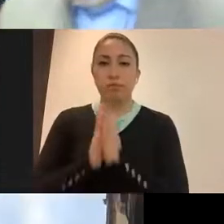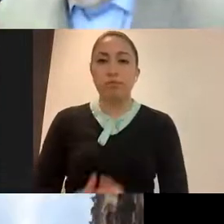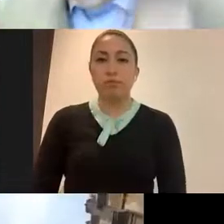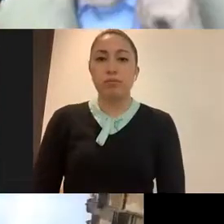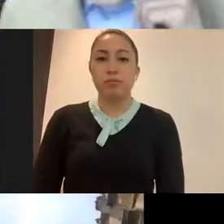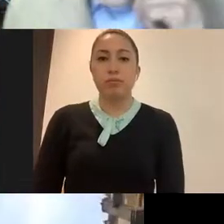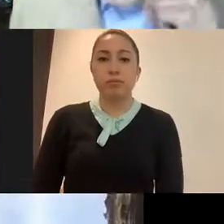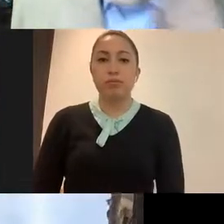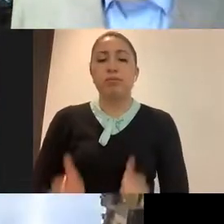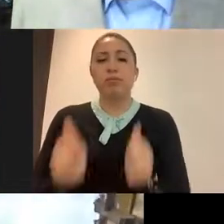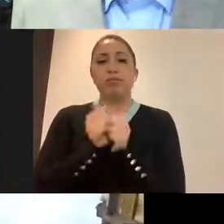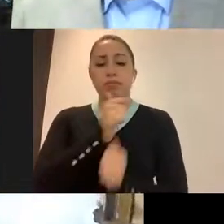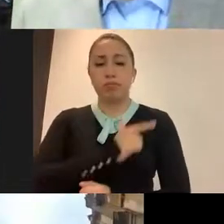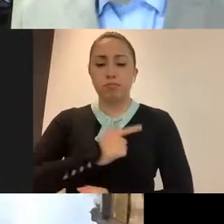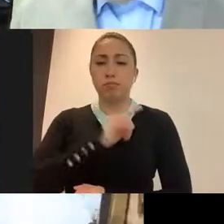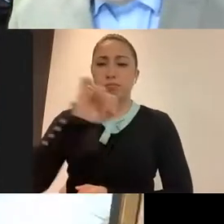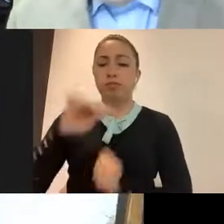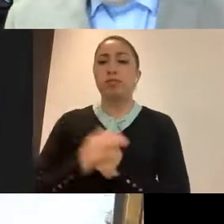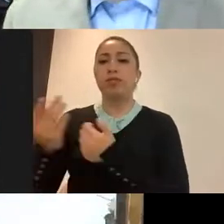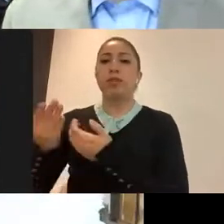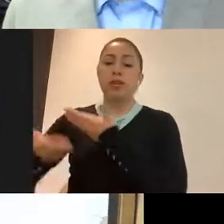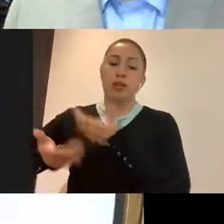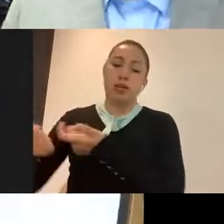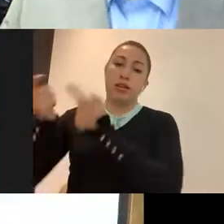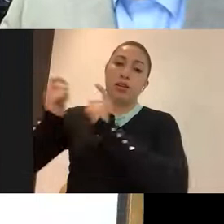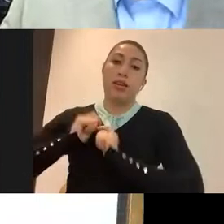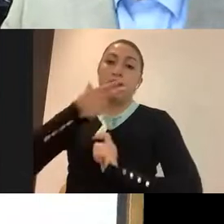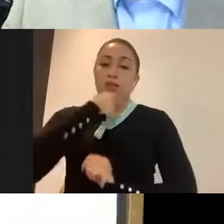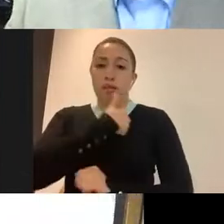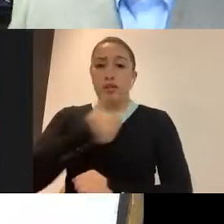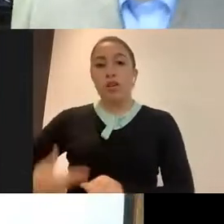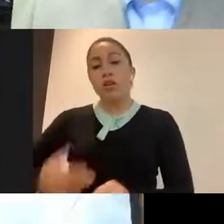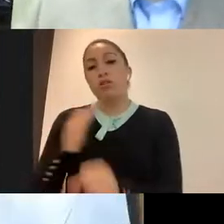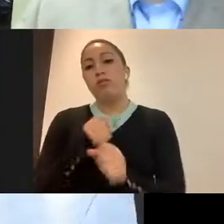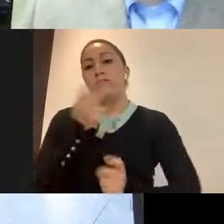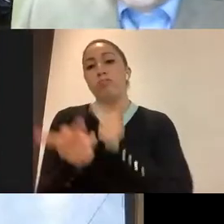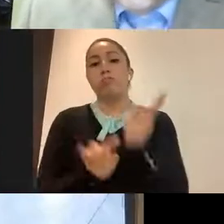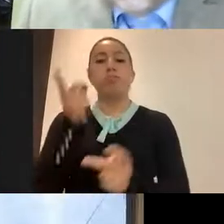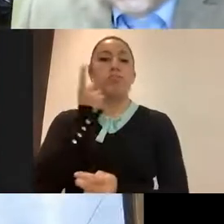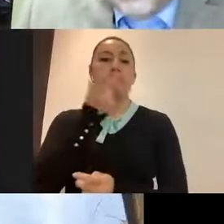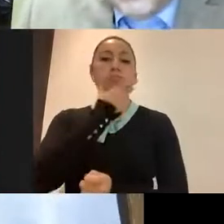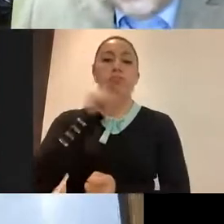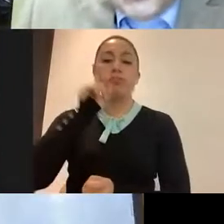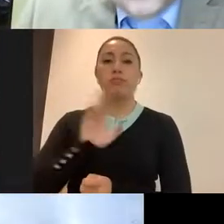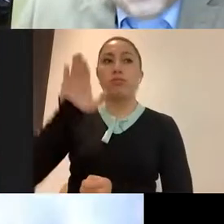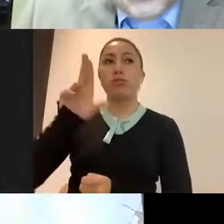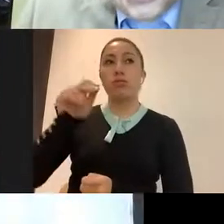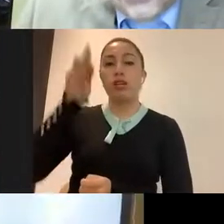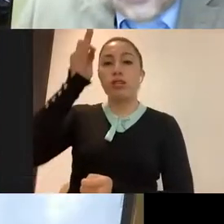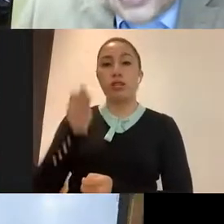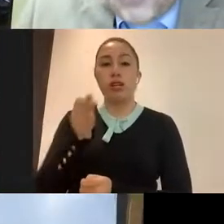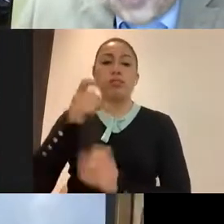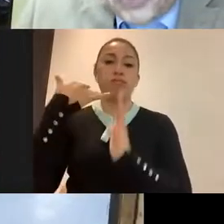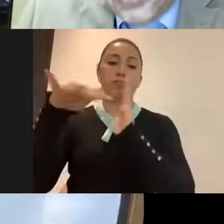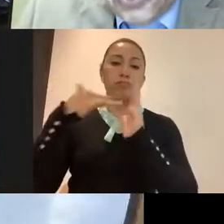Mucho gusto. Por instrucciones de la presidenta, se consulta a las y los diputados si se encuentra alguien en contra de dispensar la